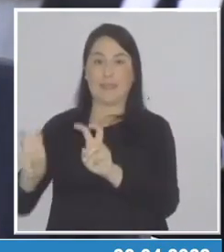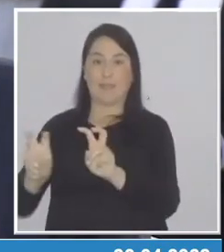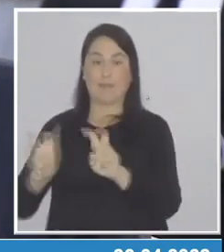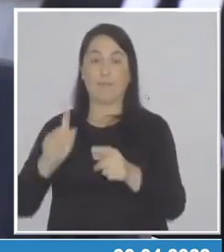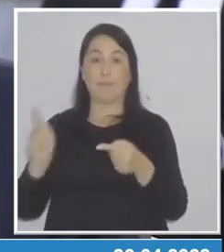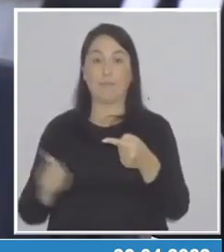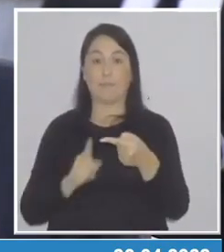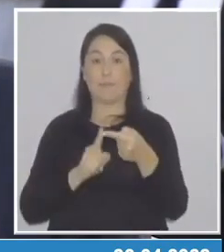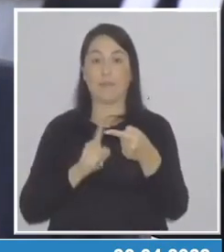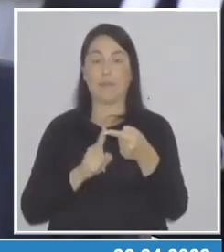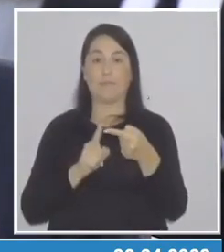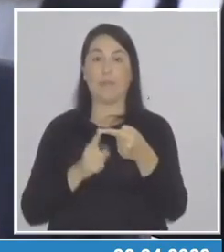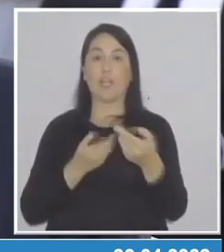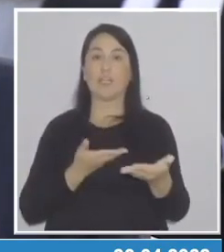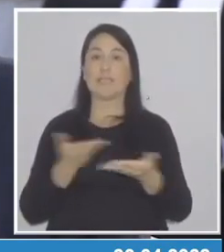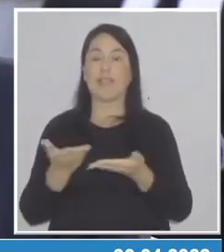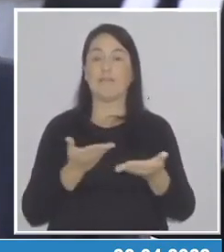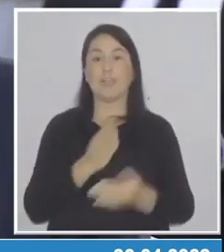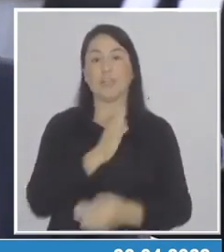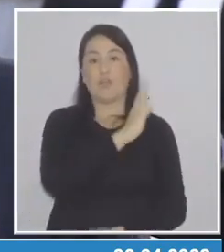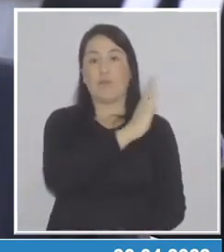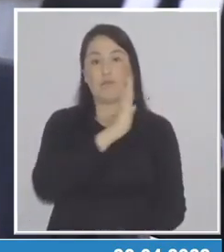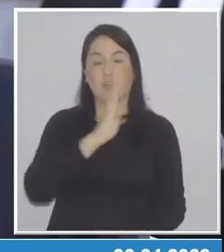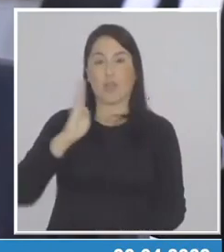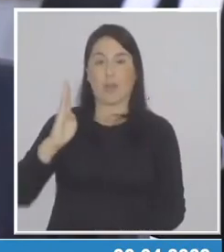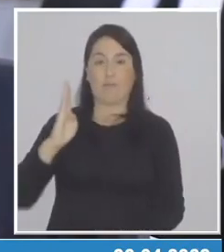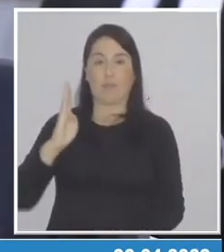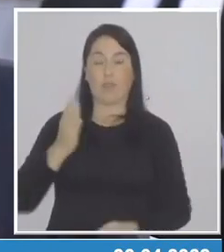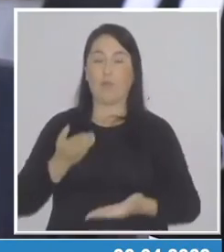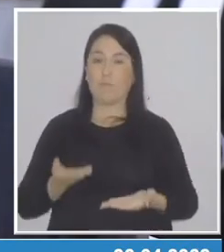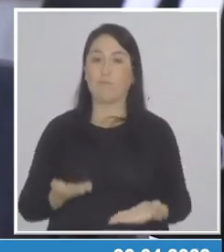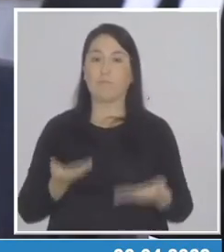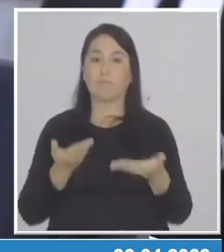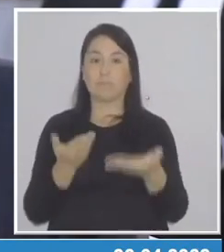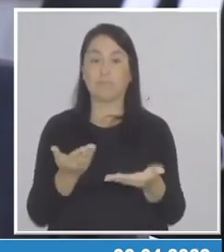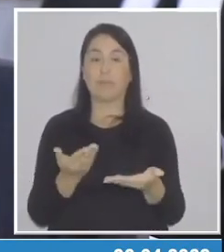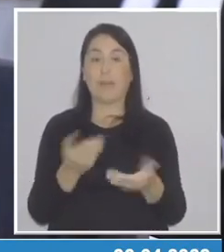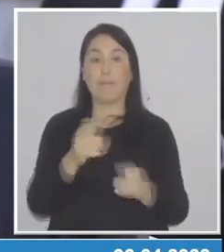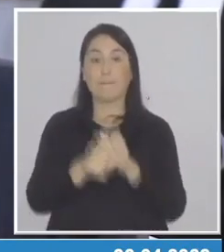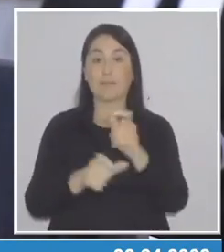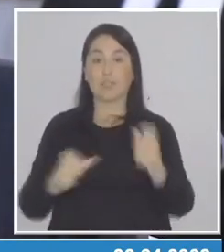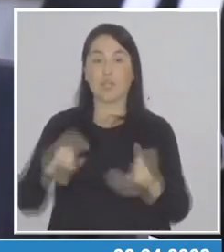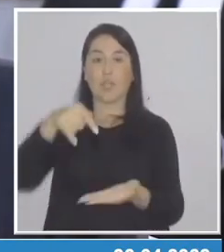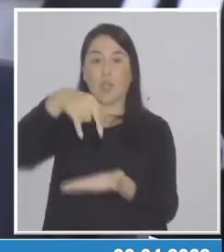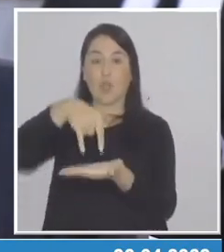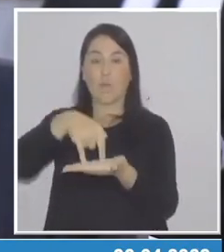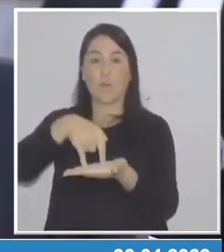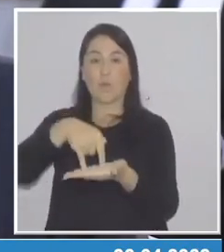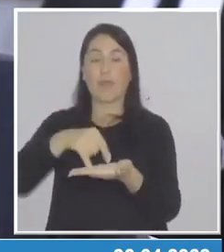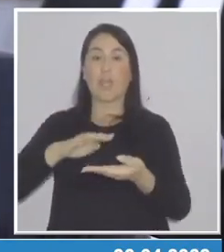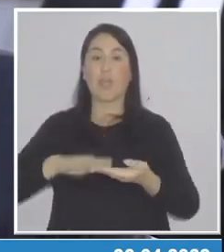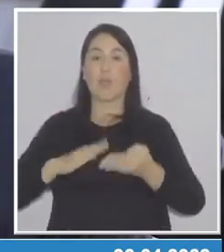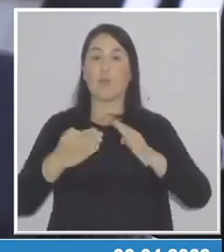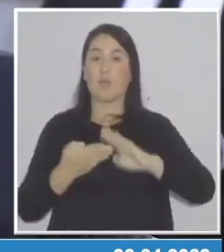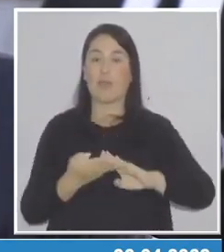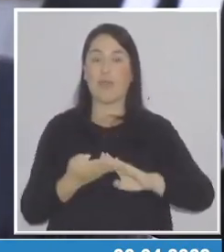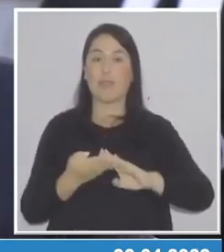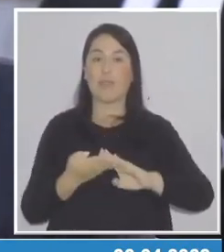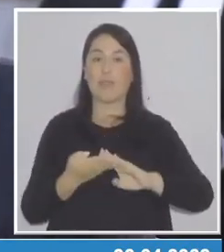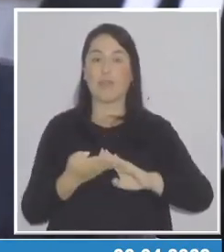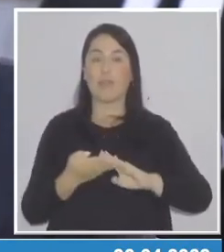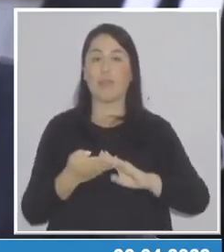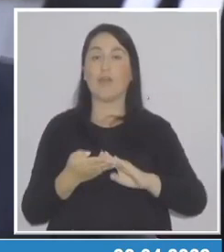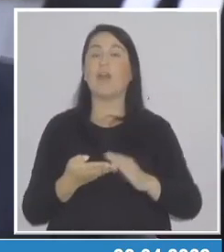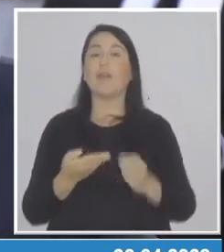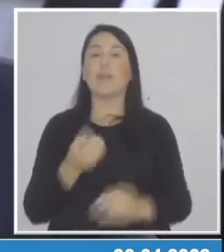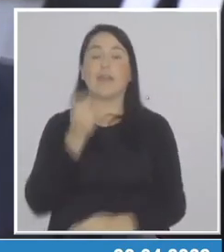través de su servicio bibliográfico, pone a disposición de los congresistas y de la comunidad el fondo bibliográfico que comprende